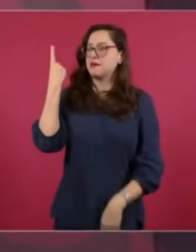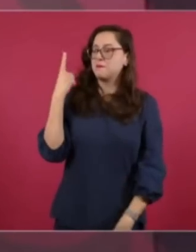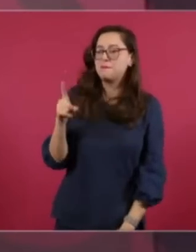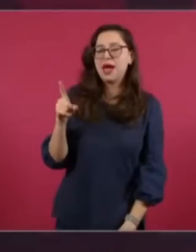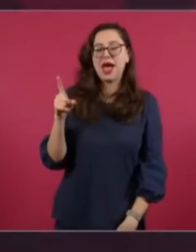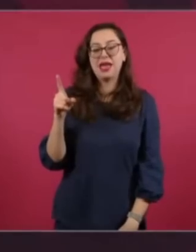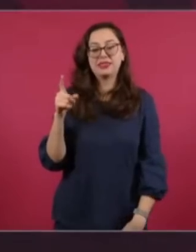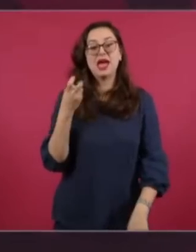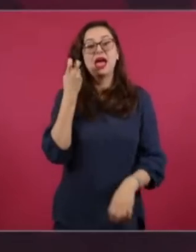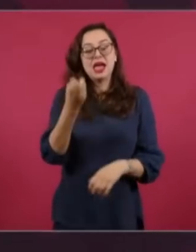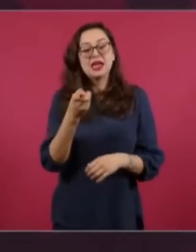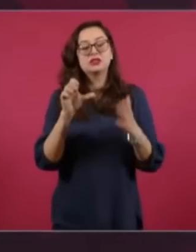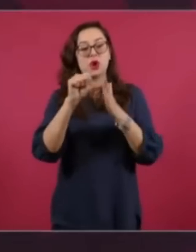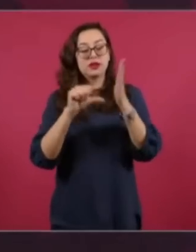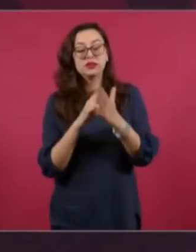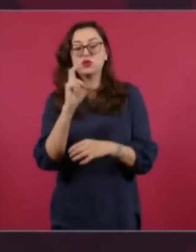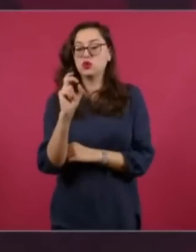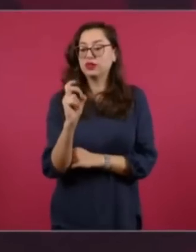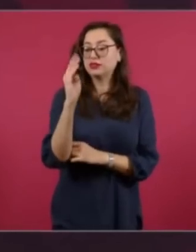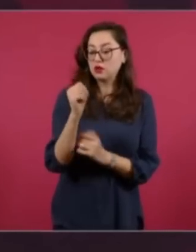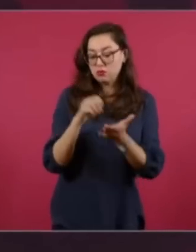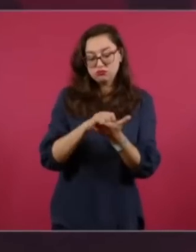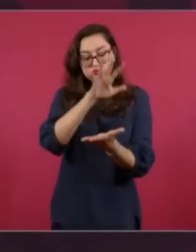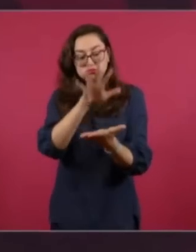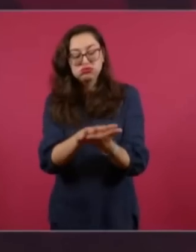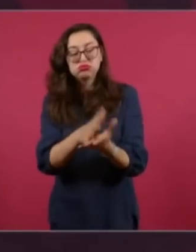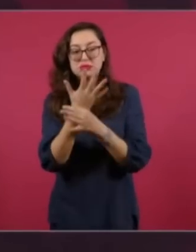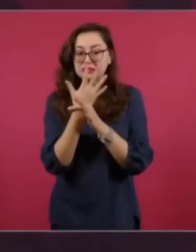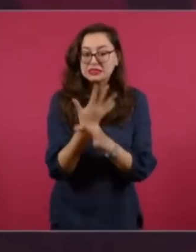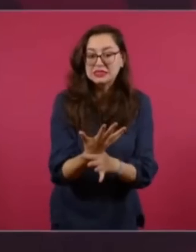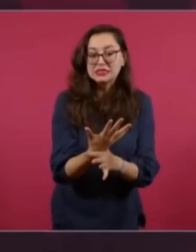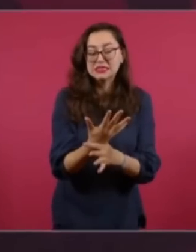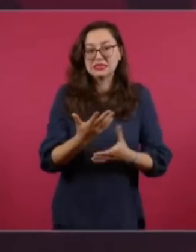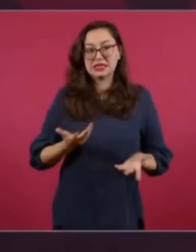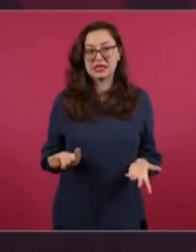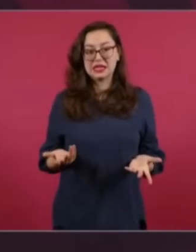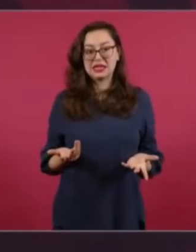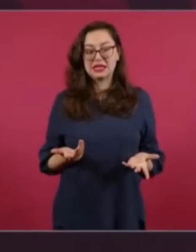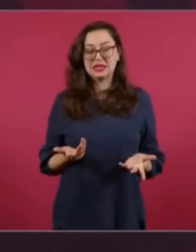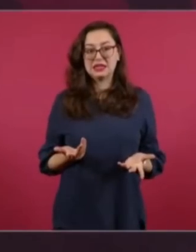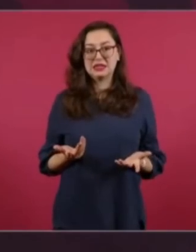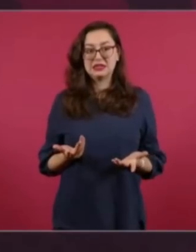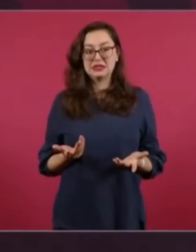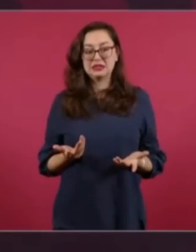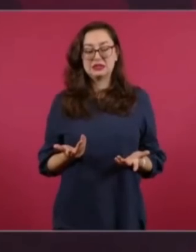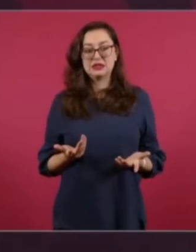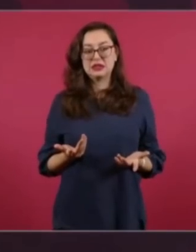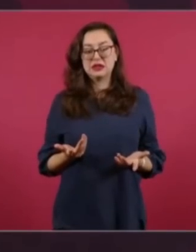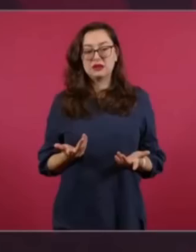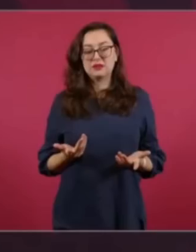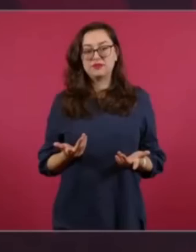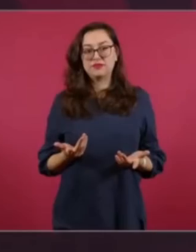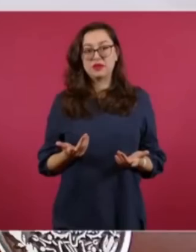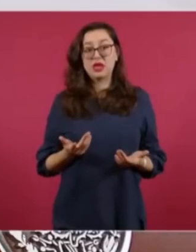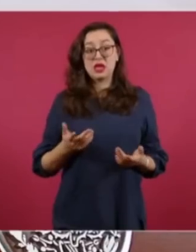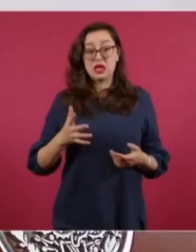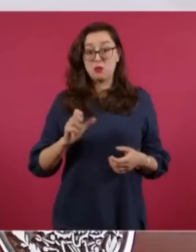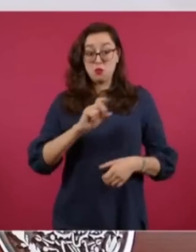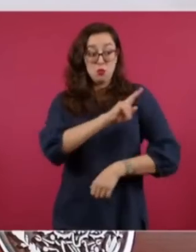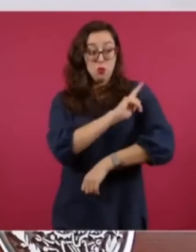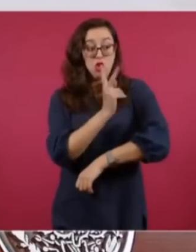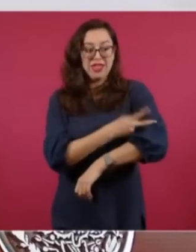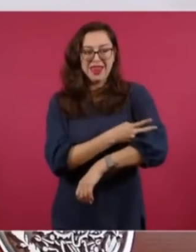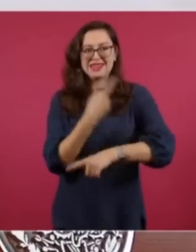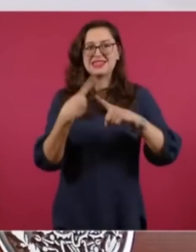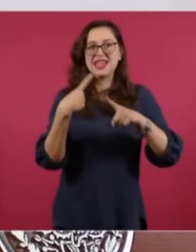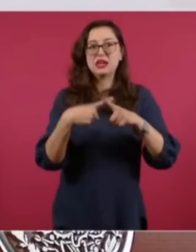lo que establece el artículo 39. El poder reside en el pueblo y